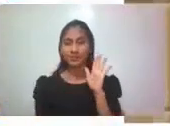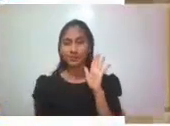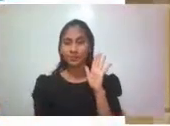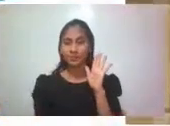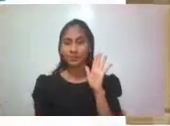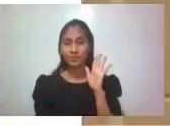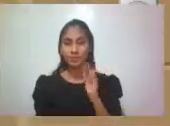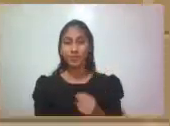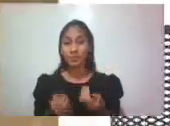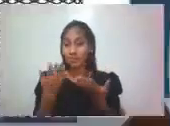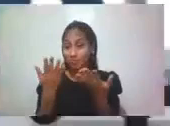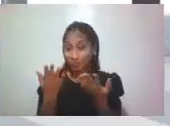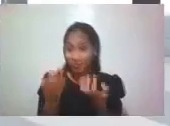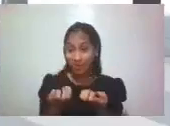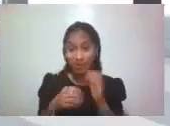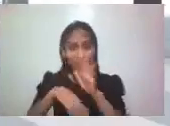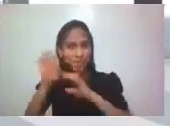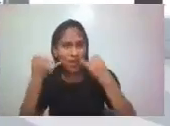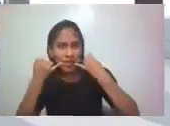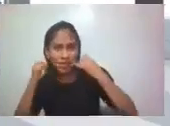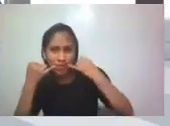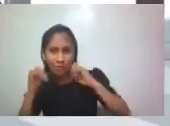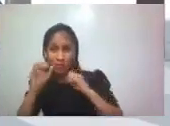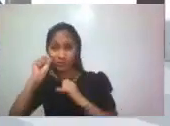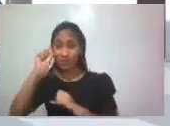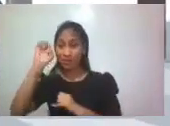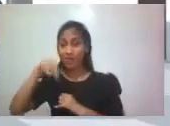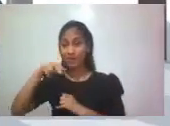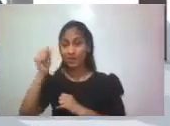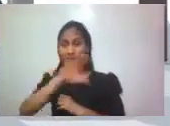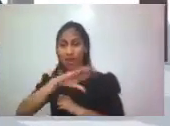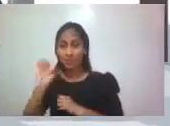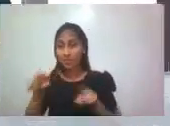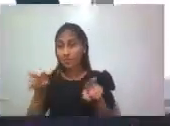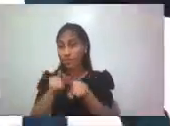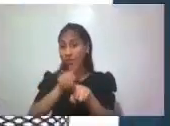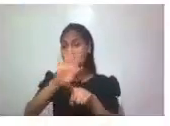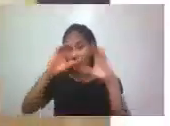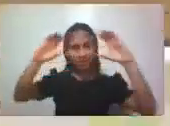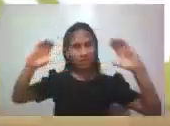¿Quieres recibir información sobre el Senace y la certificación ambiental?